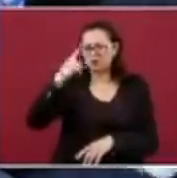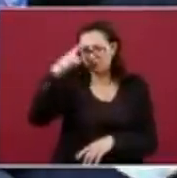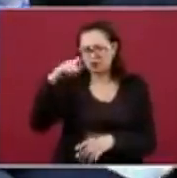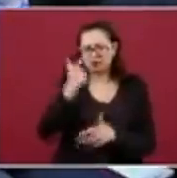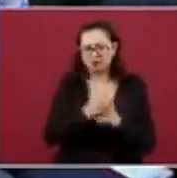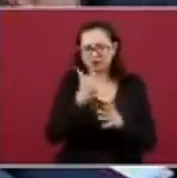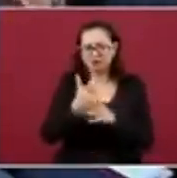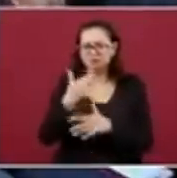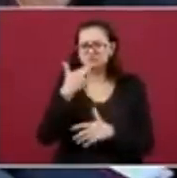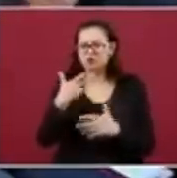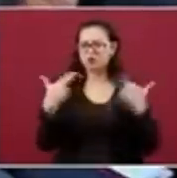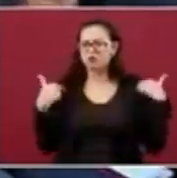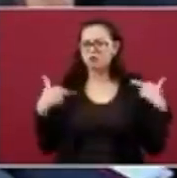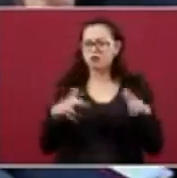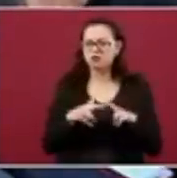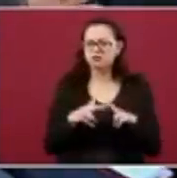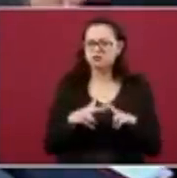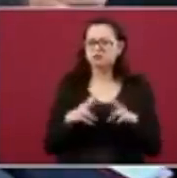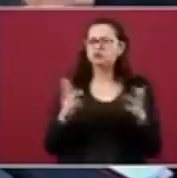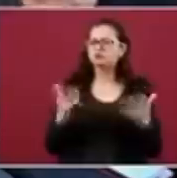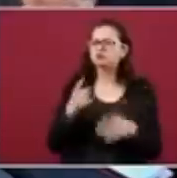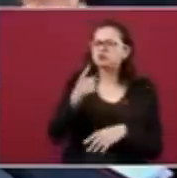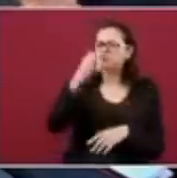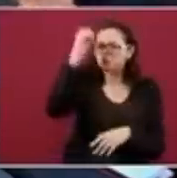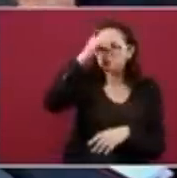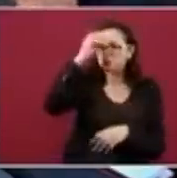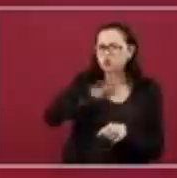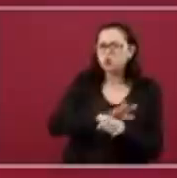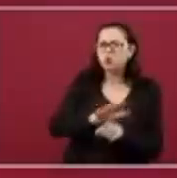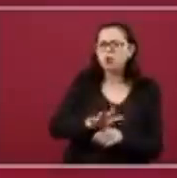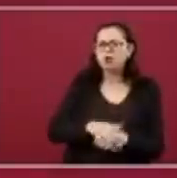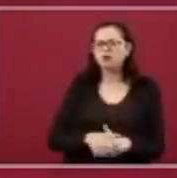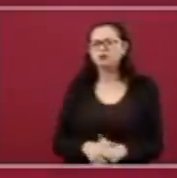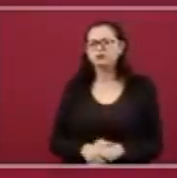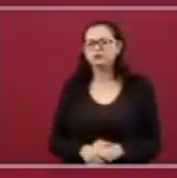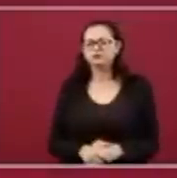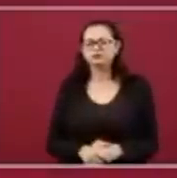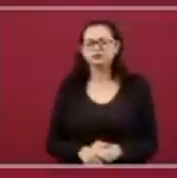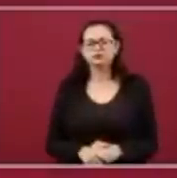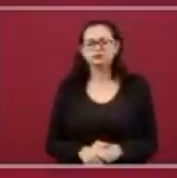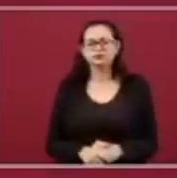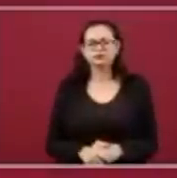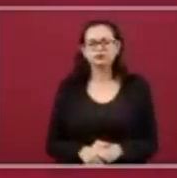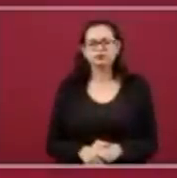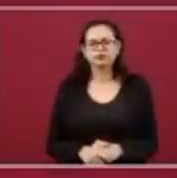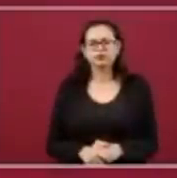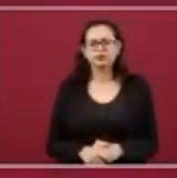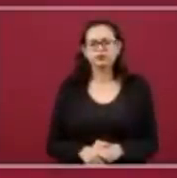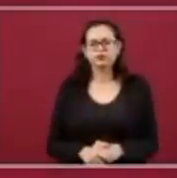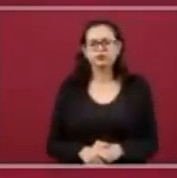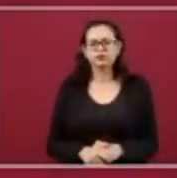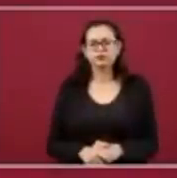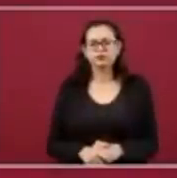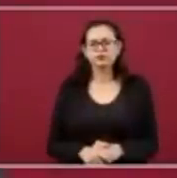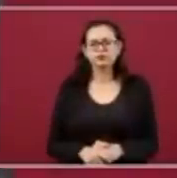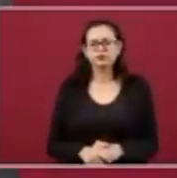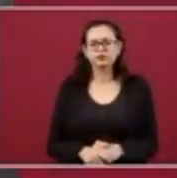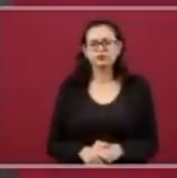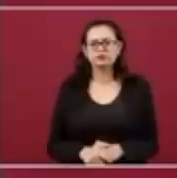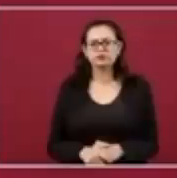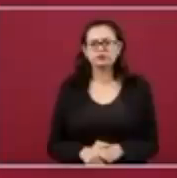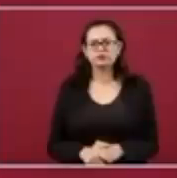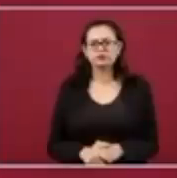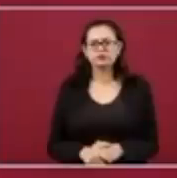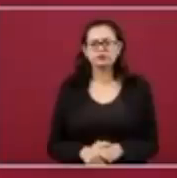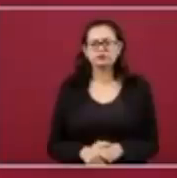los trabajadores de este sector. No sé si también tengo una opinión. Sí, mire, acerca de los grupos que